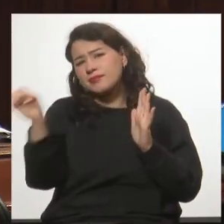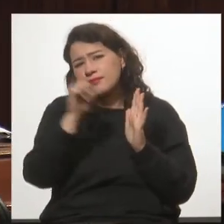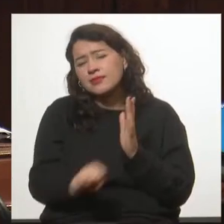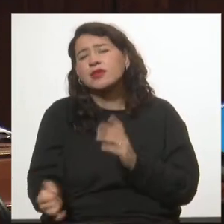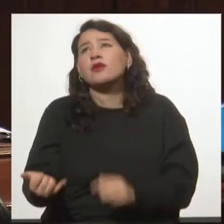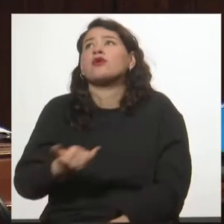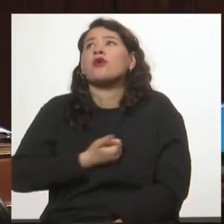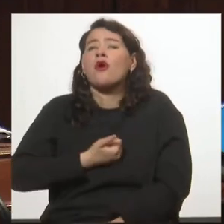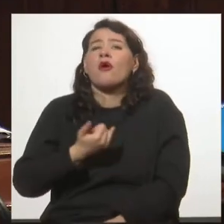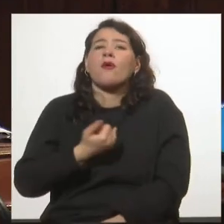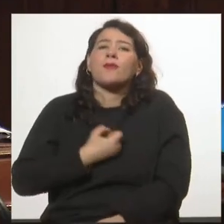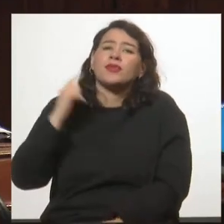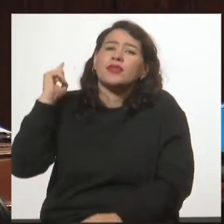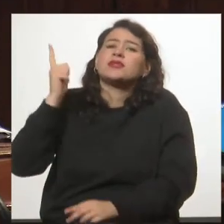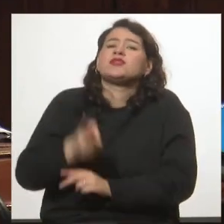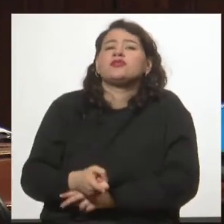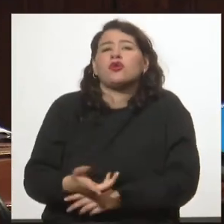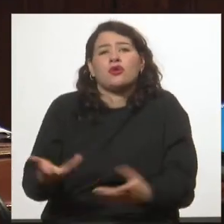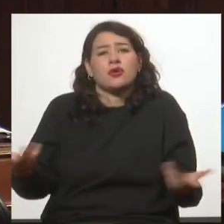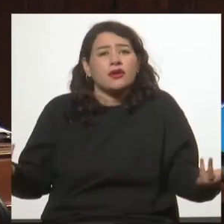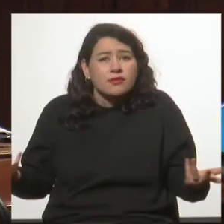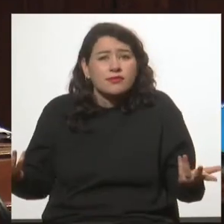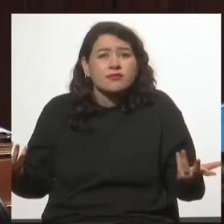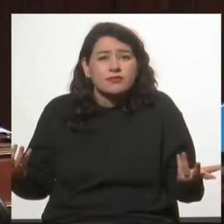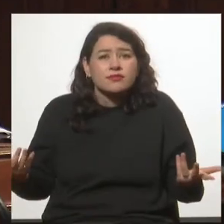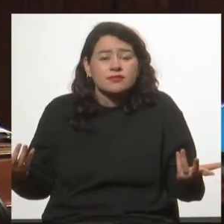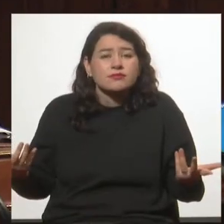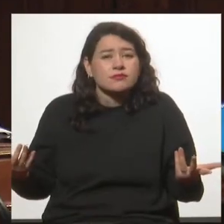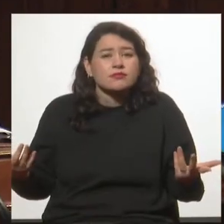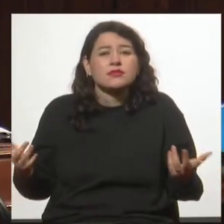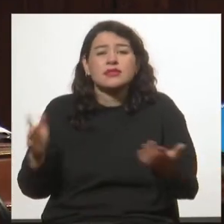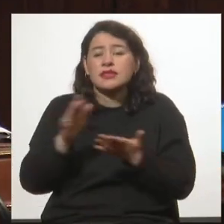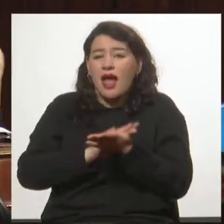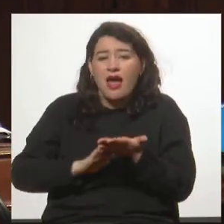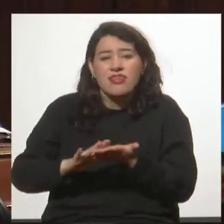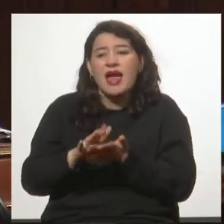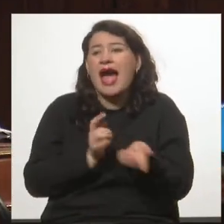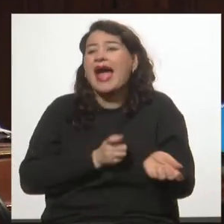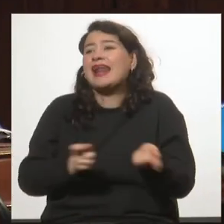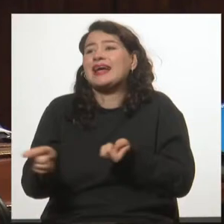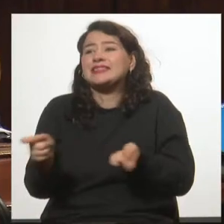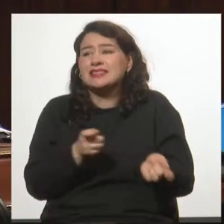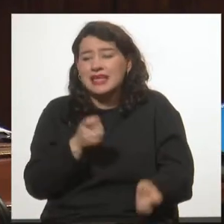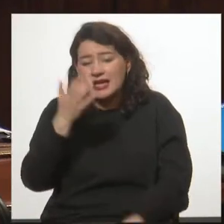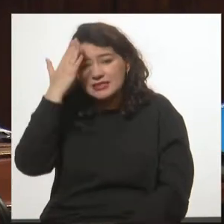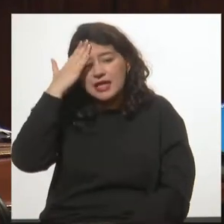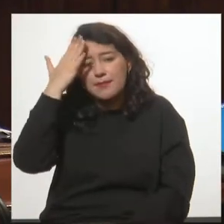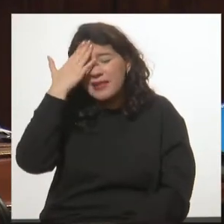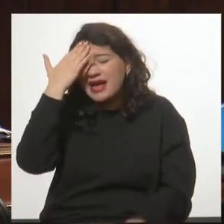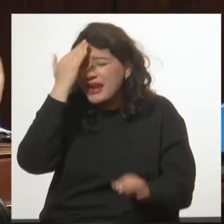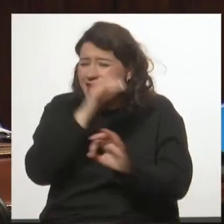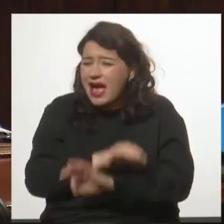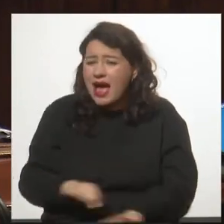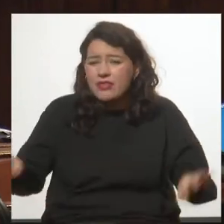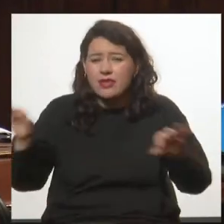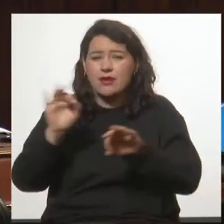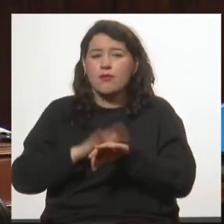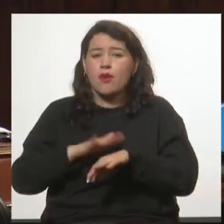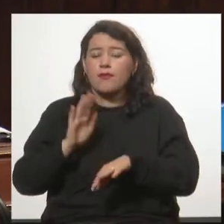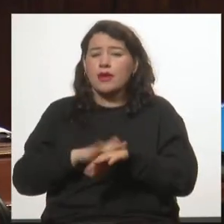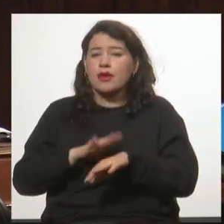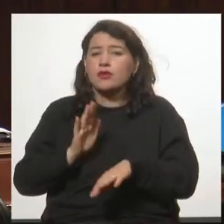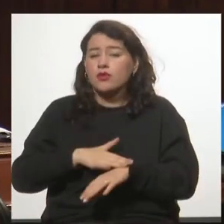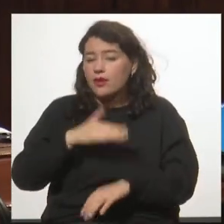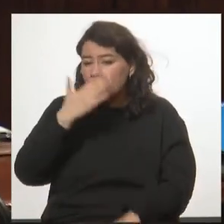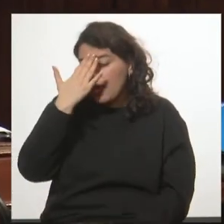decisiones sin que la gerencia general estuviera al tanto más cuando fue designada para estar al frente